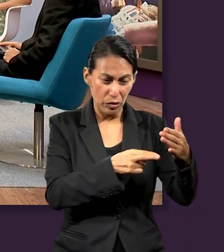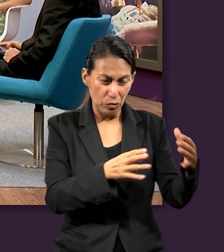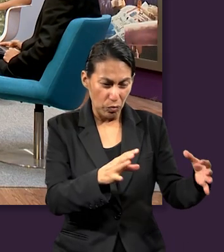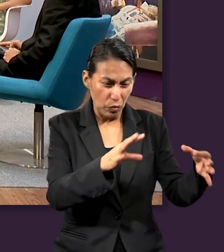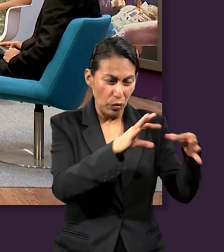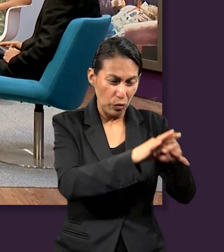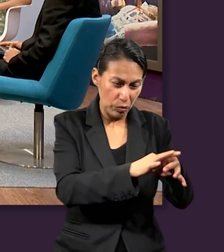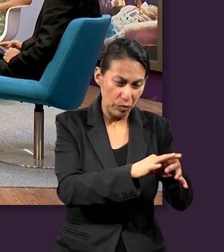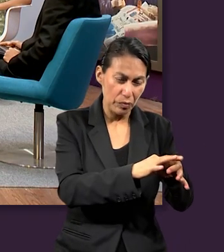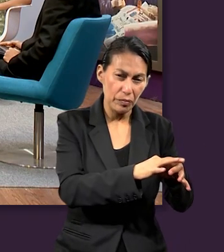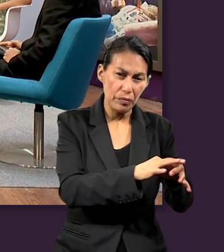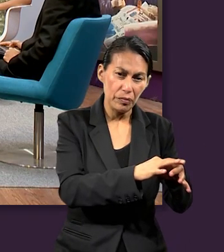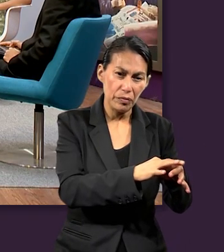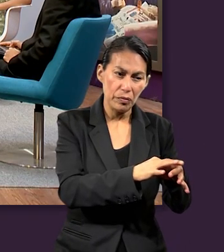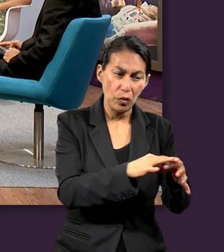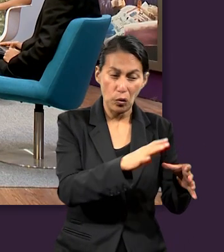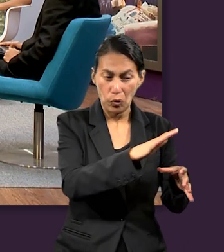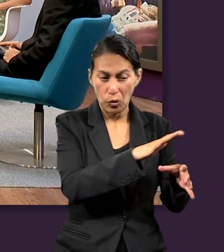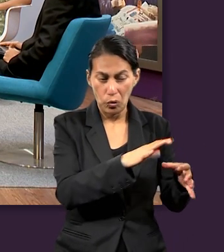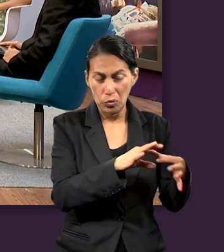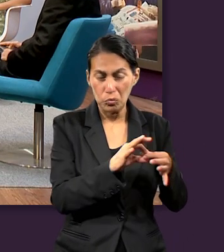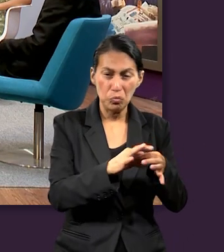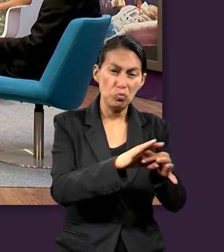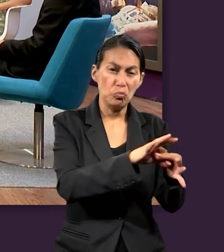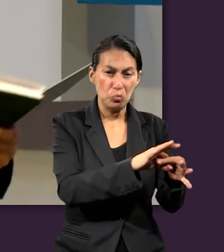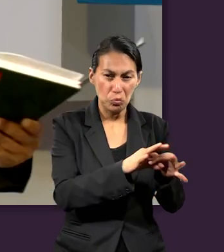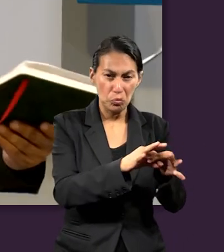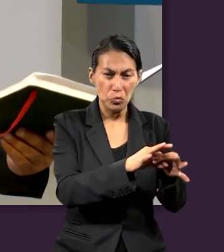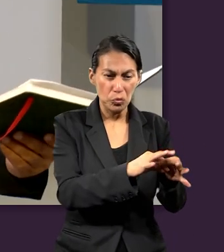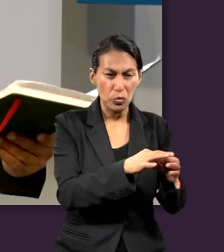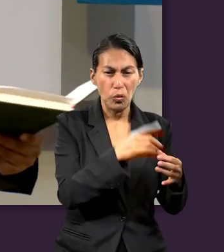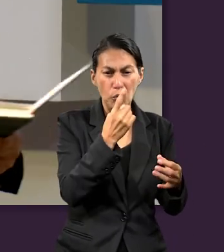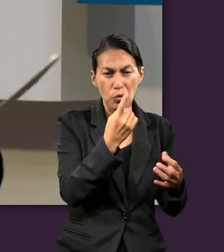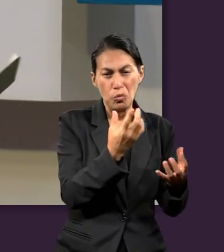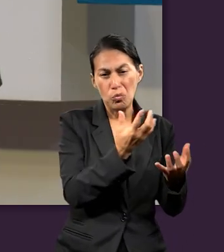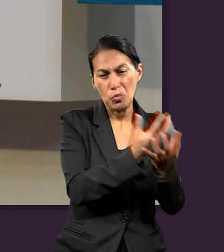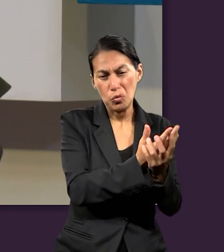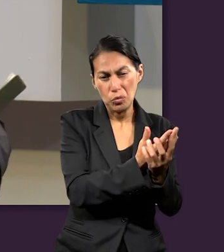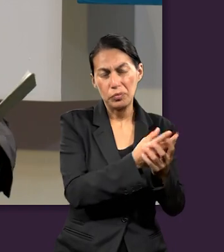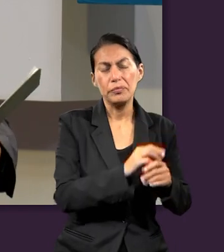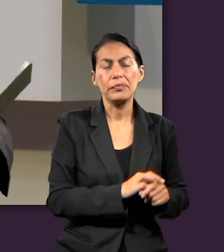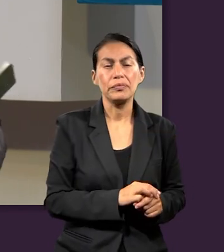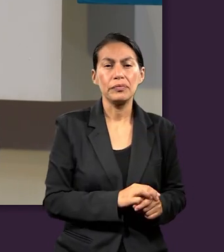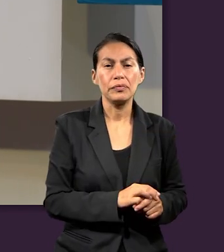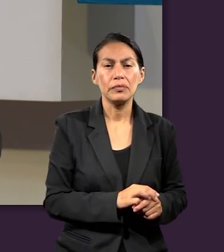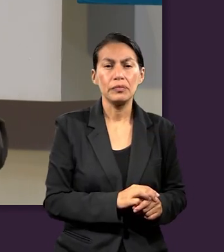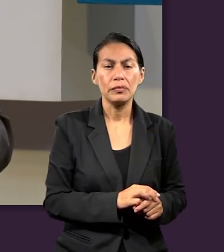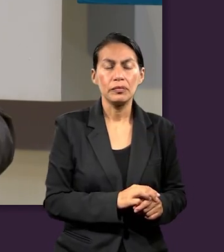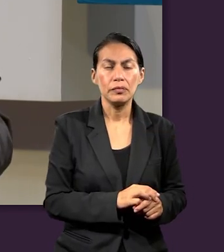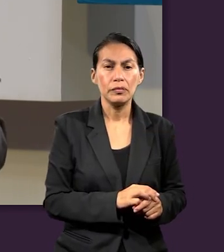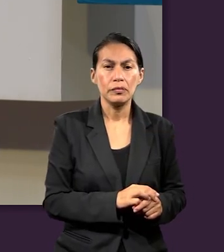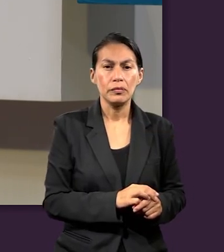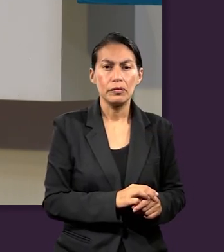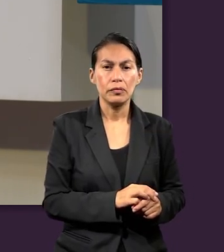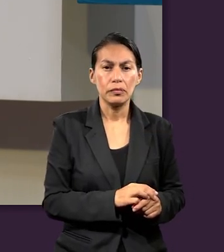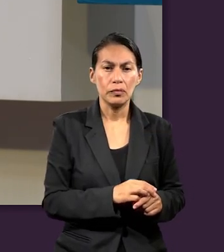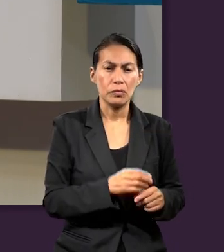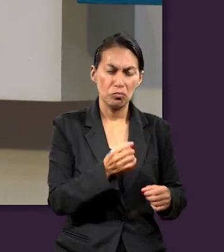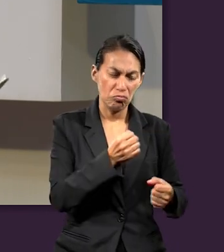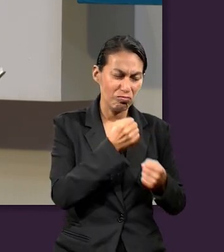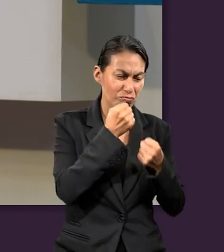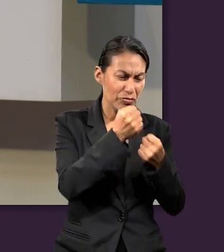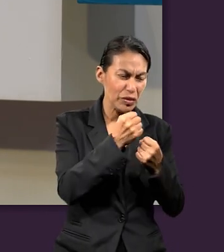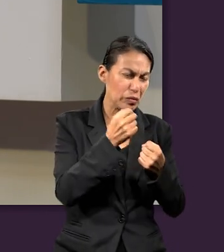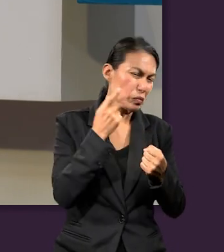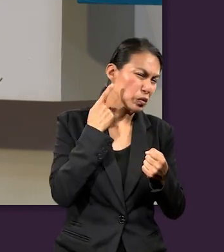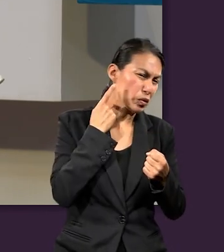mantenerse Unido la iglesia quería evangelizar al imperio Y esa combinación hizo que se hiciera una liga entre el Imperio y el